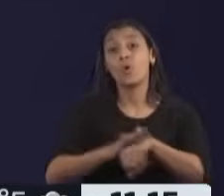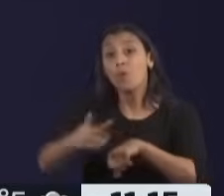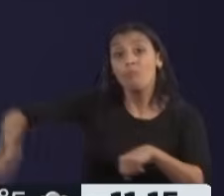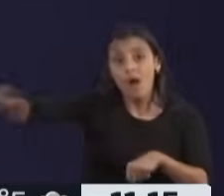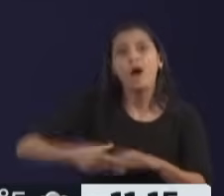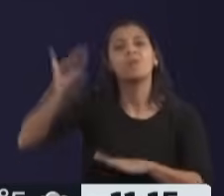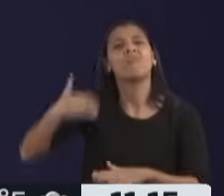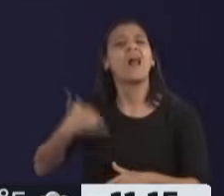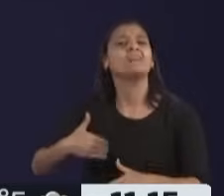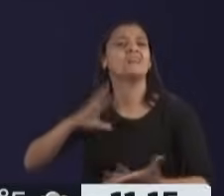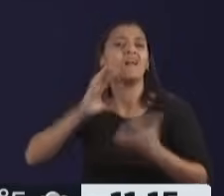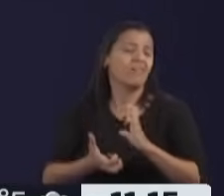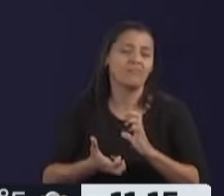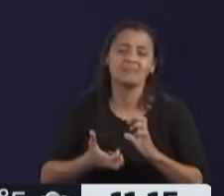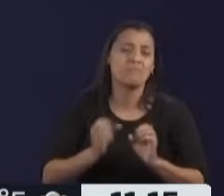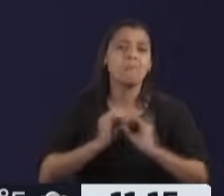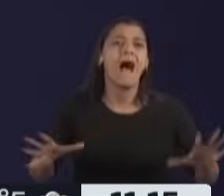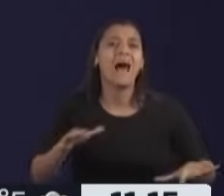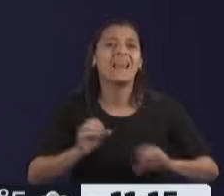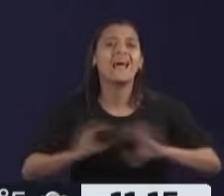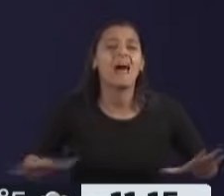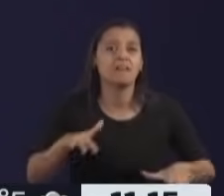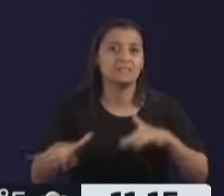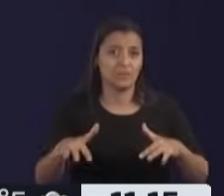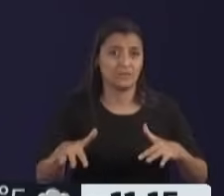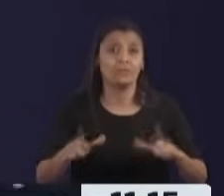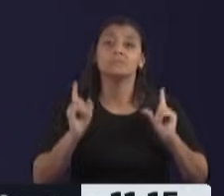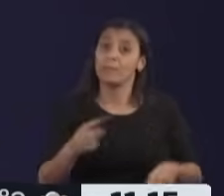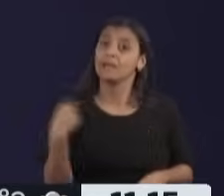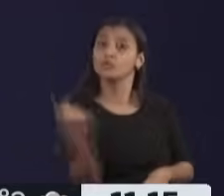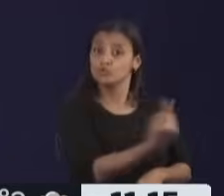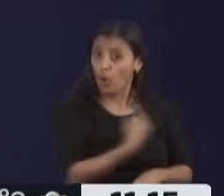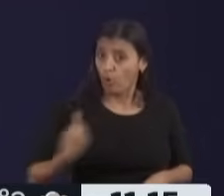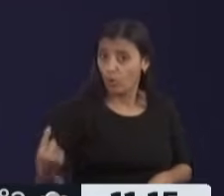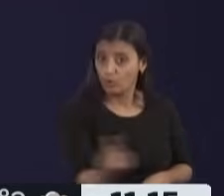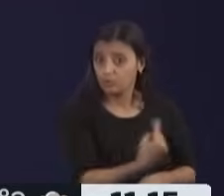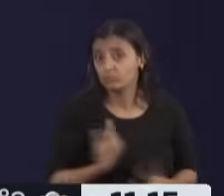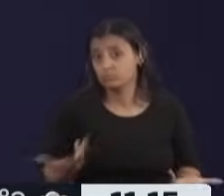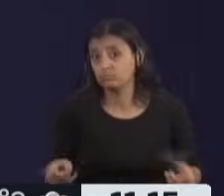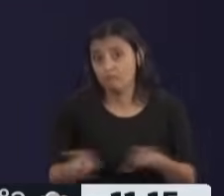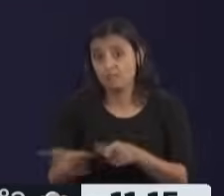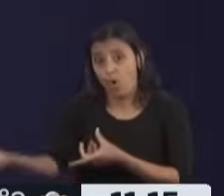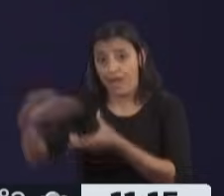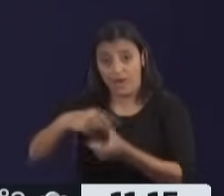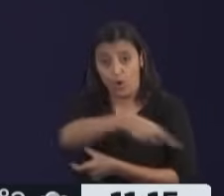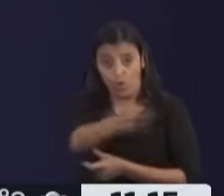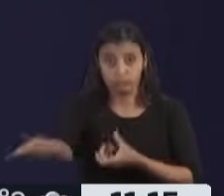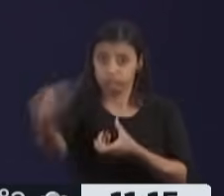lugar muy oscuro y muy triste, y por la que todos, a los cuales por supuesto los incluyo a ustedes